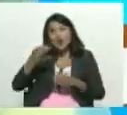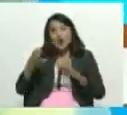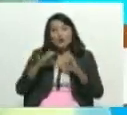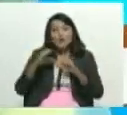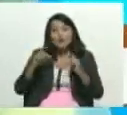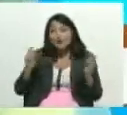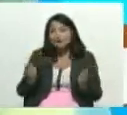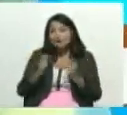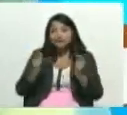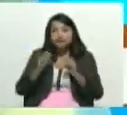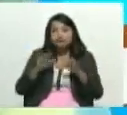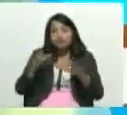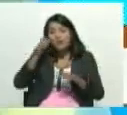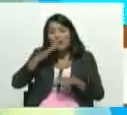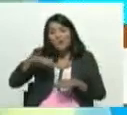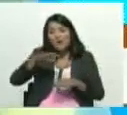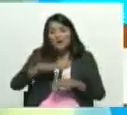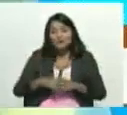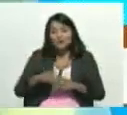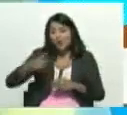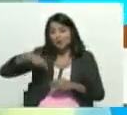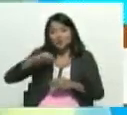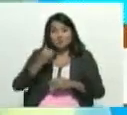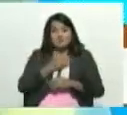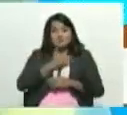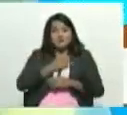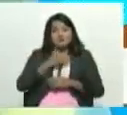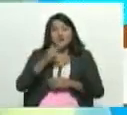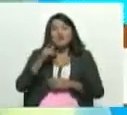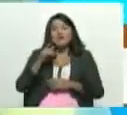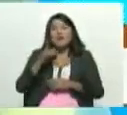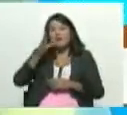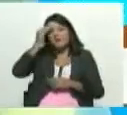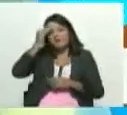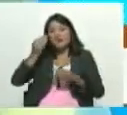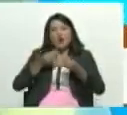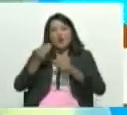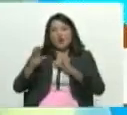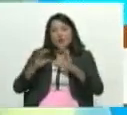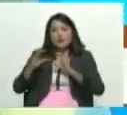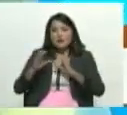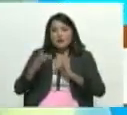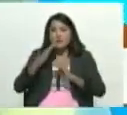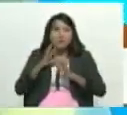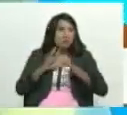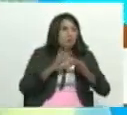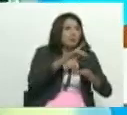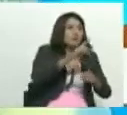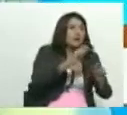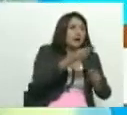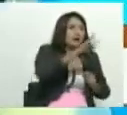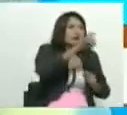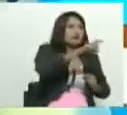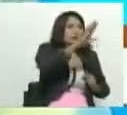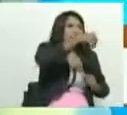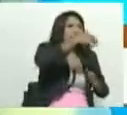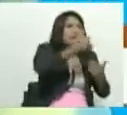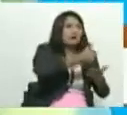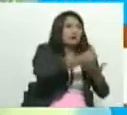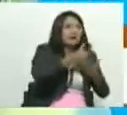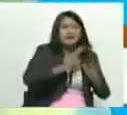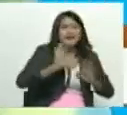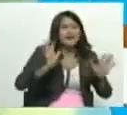es decir nosotros aprendimos a hacer comunicación sin los medios él nos hizo entender que nosotros podíamos ser un